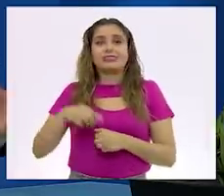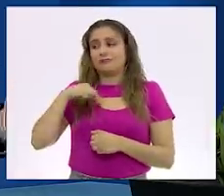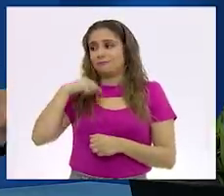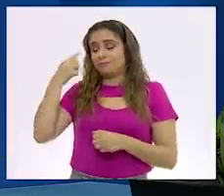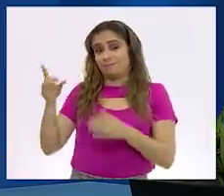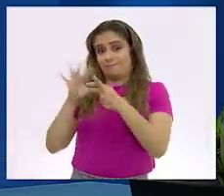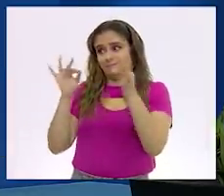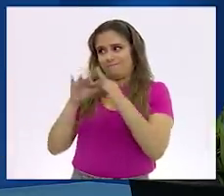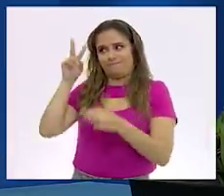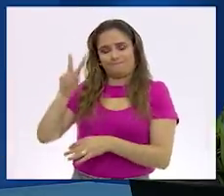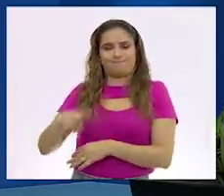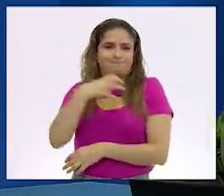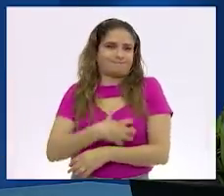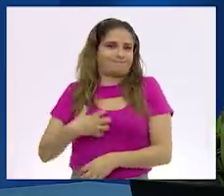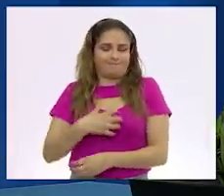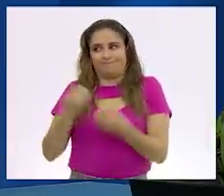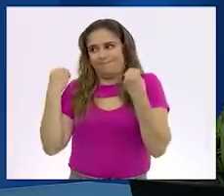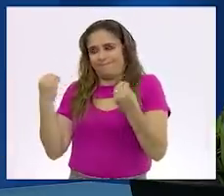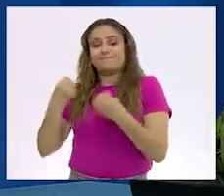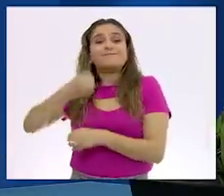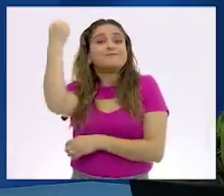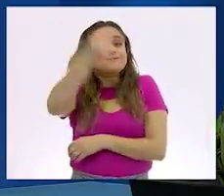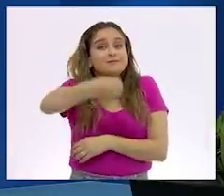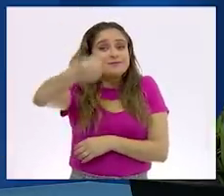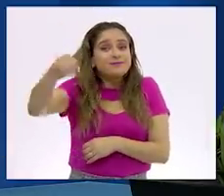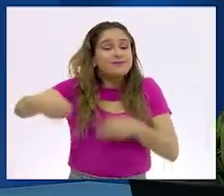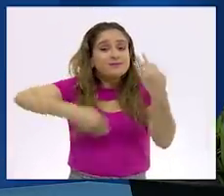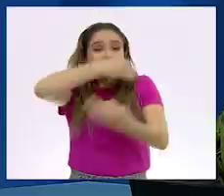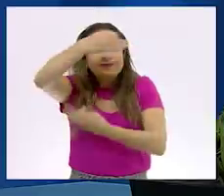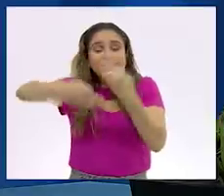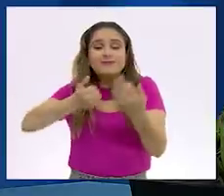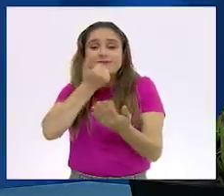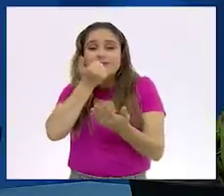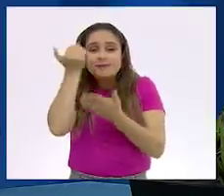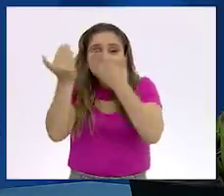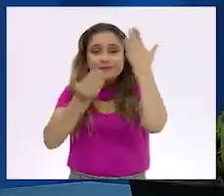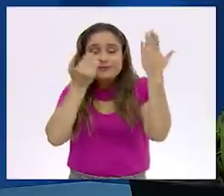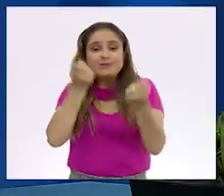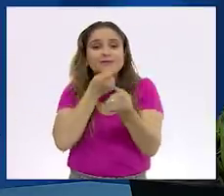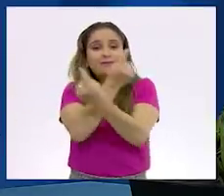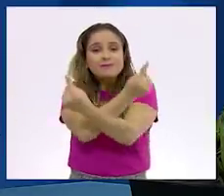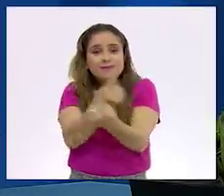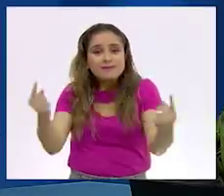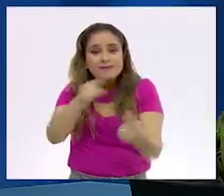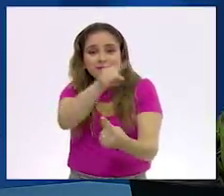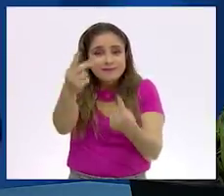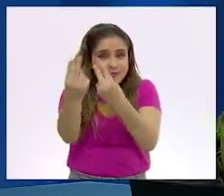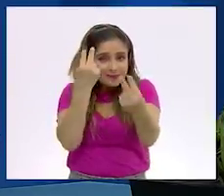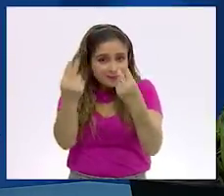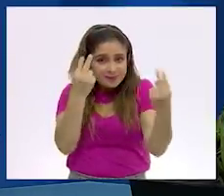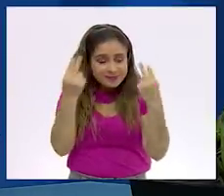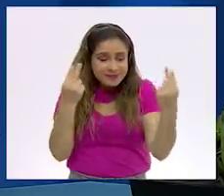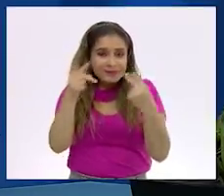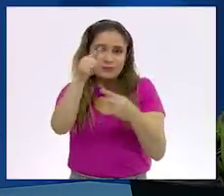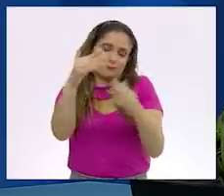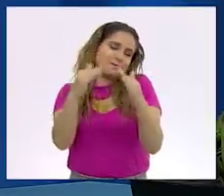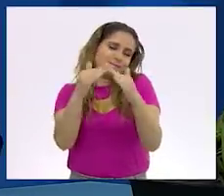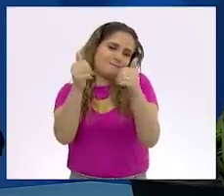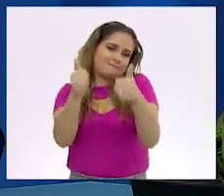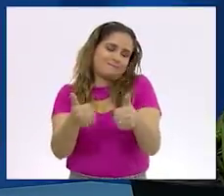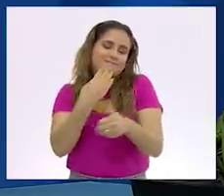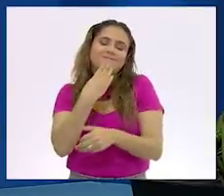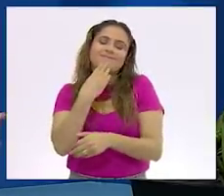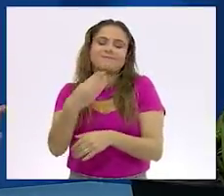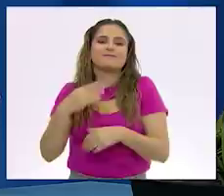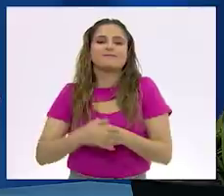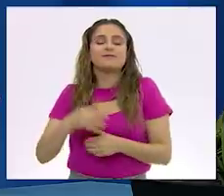estoy muy contento y saludos a todas las niñas y a todos los estudiantes que nos acompañan el día de hoy desde casa. Ya estoy muy ansioso por saber qué